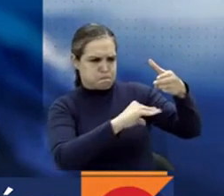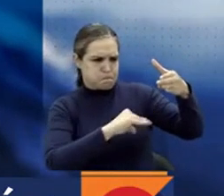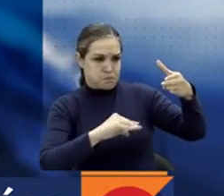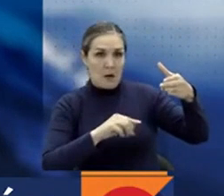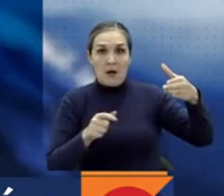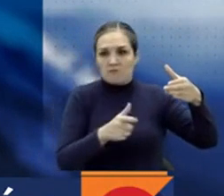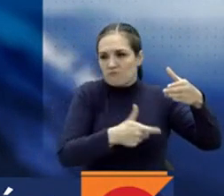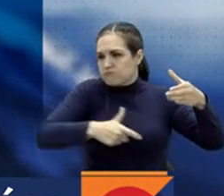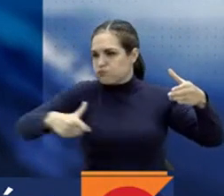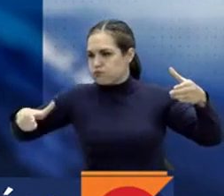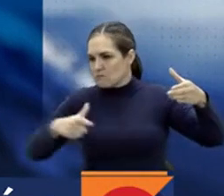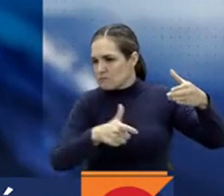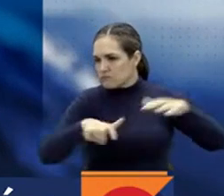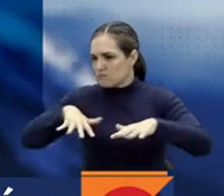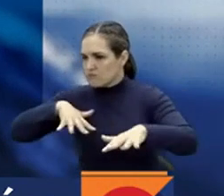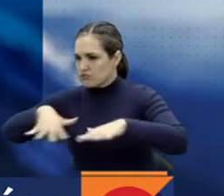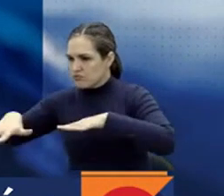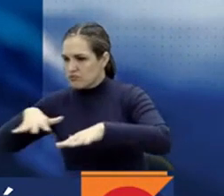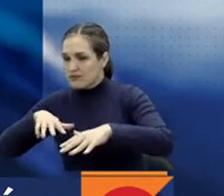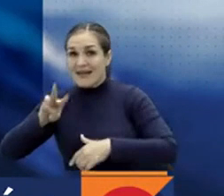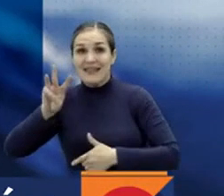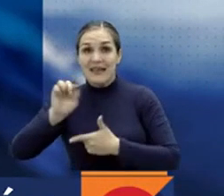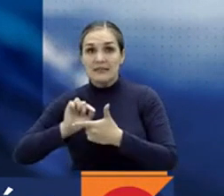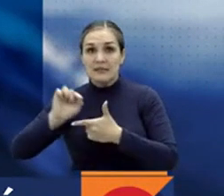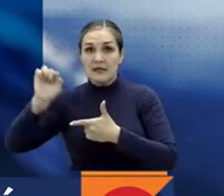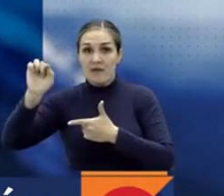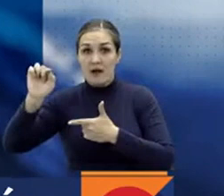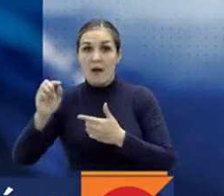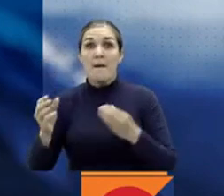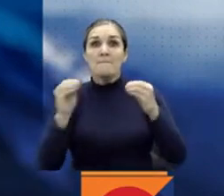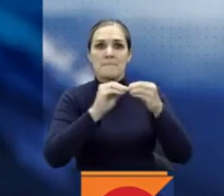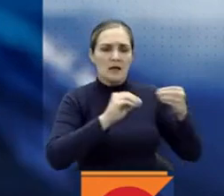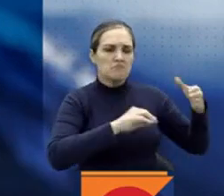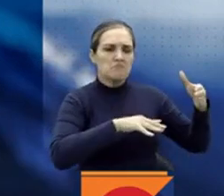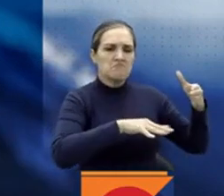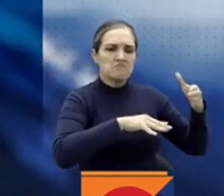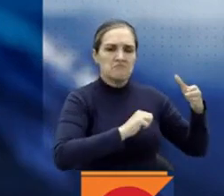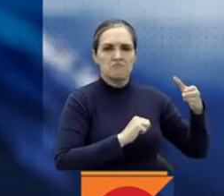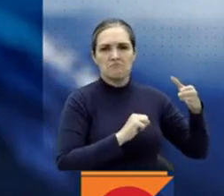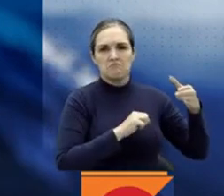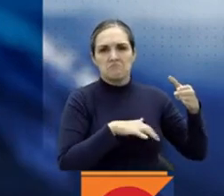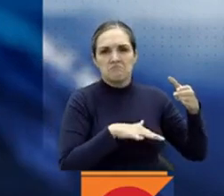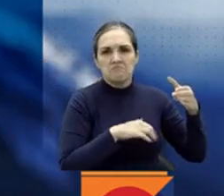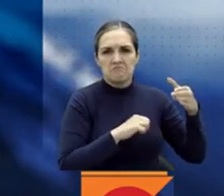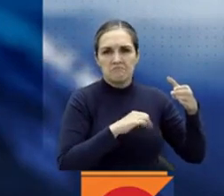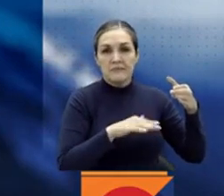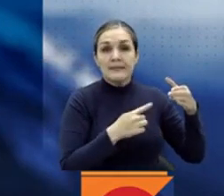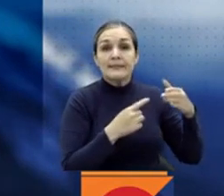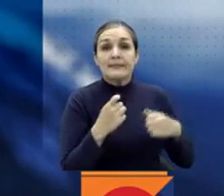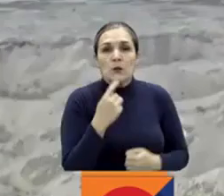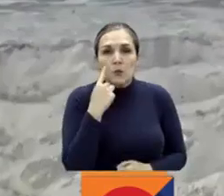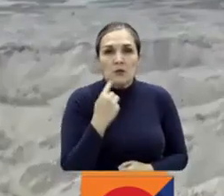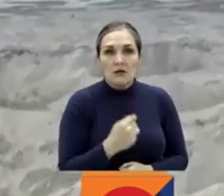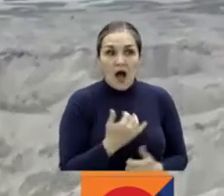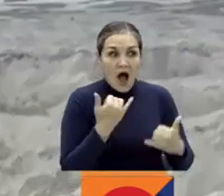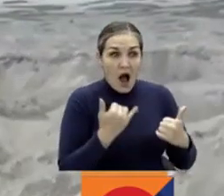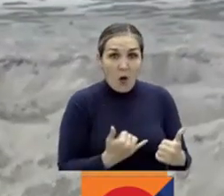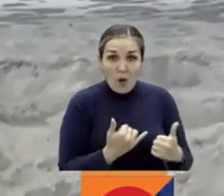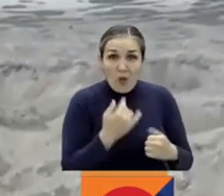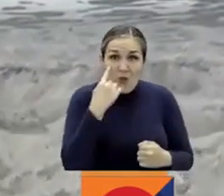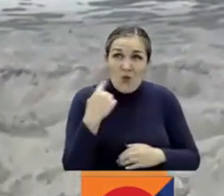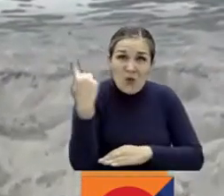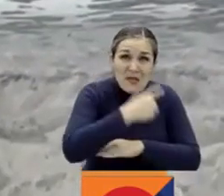de Richter y el cambio en la cantidad de sismos, pues antes era menor de 100 y ahora son decenas de miles. Con